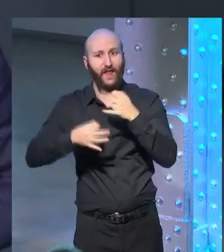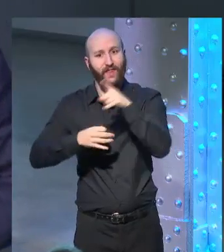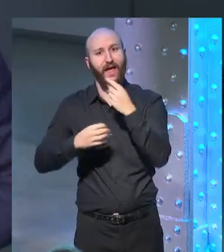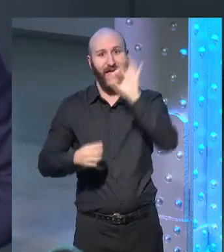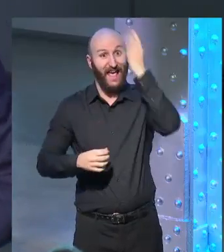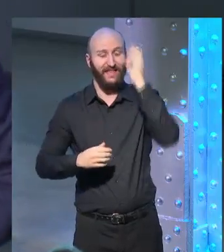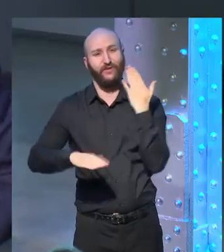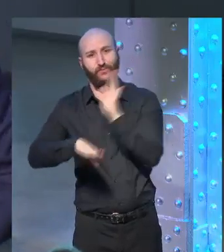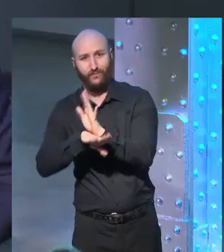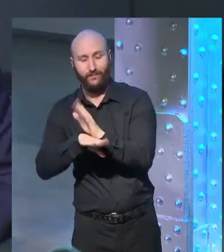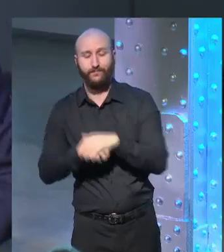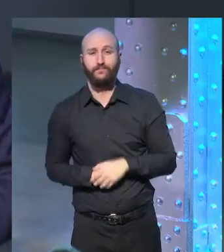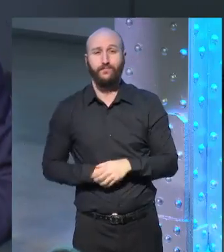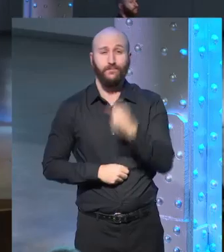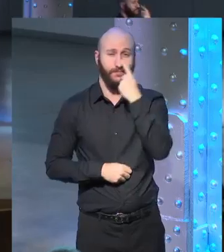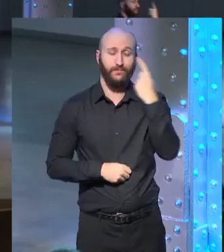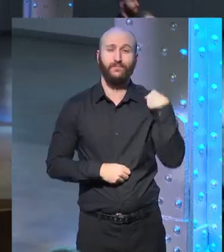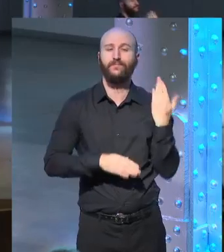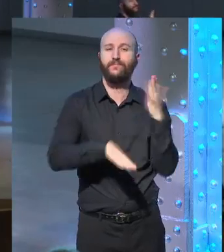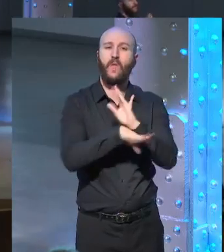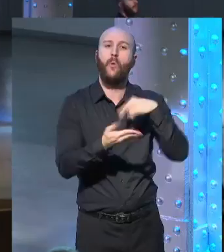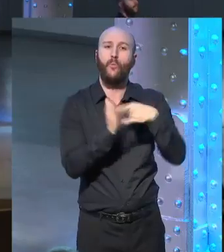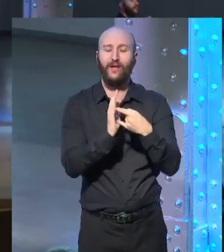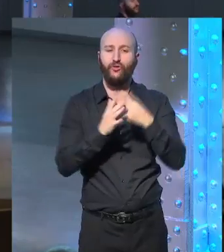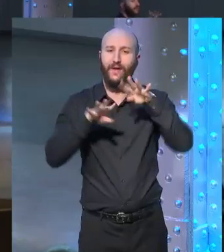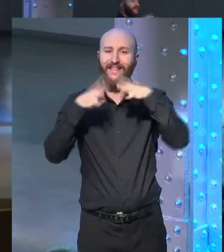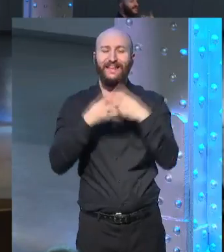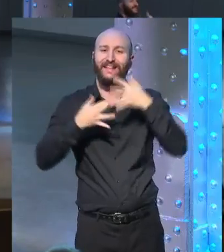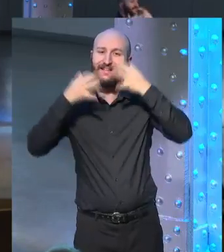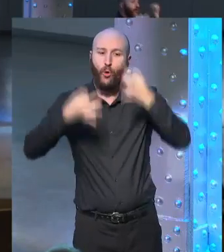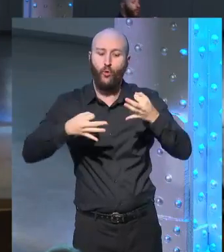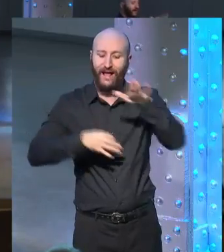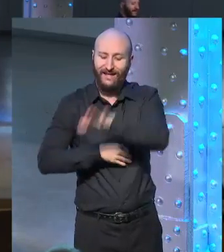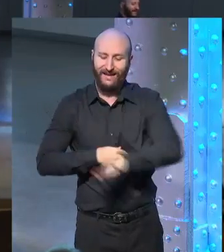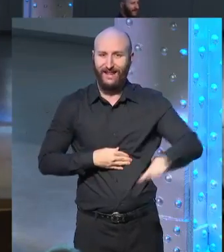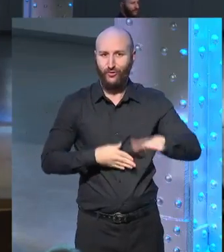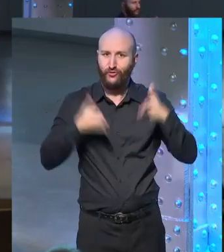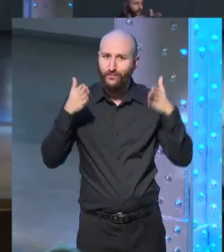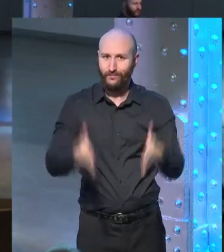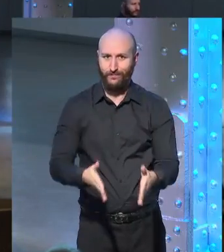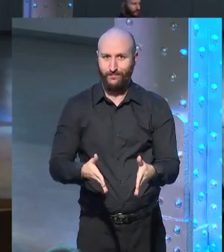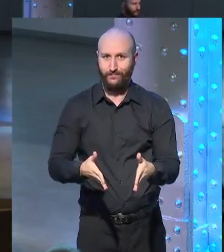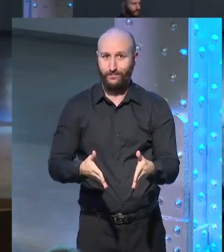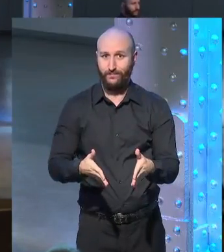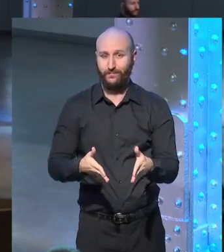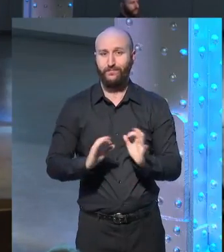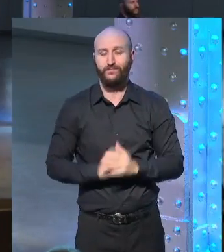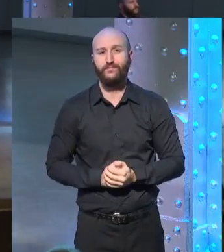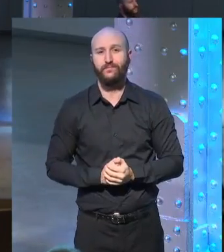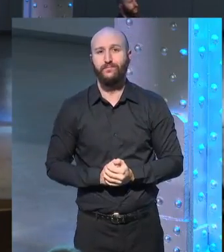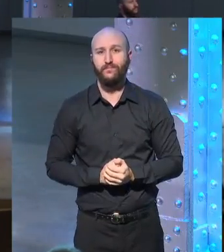pasado año lanzamos el proyecto de Internet Segura for Kids, el Centro de Protección de Internet para